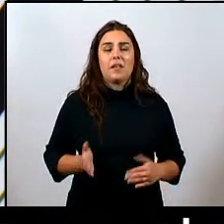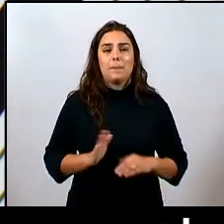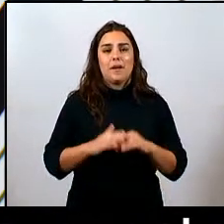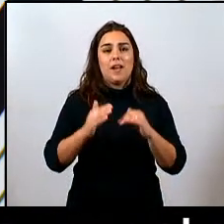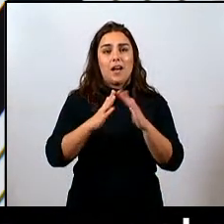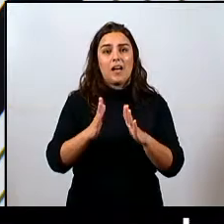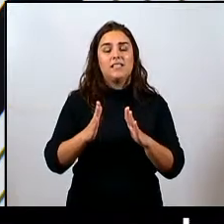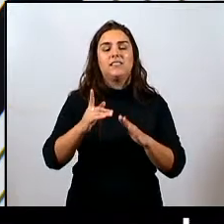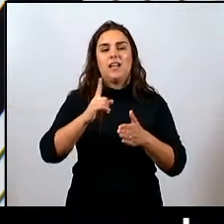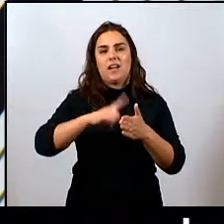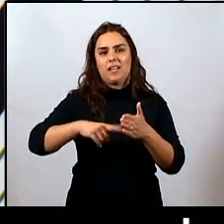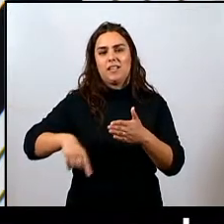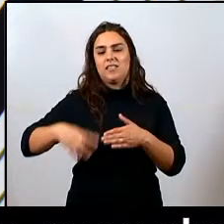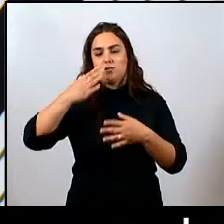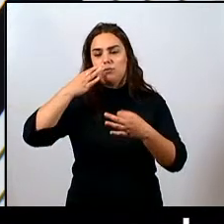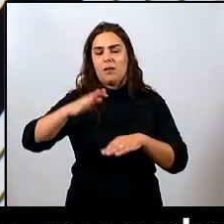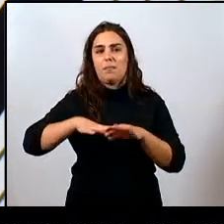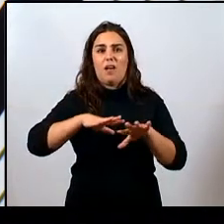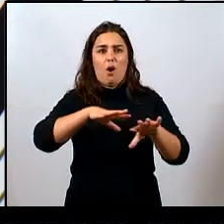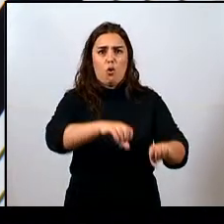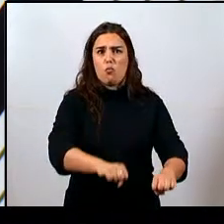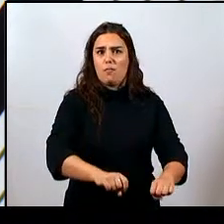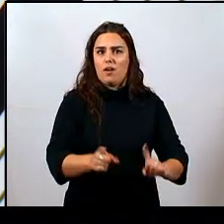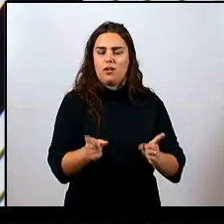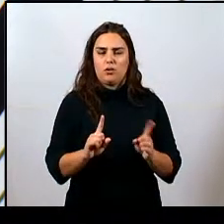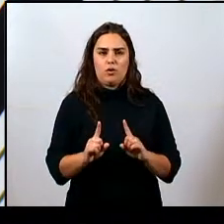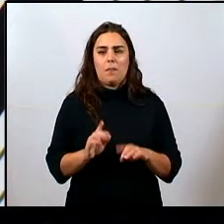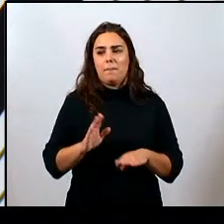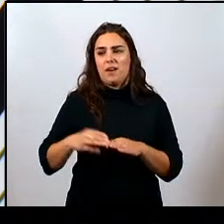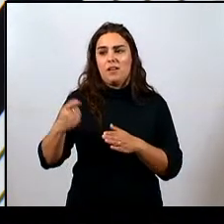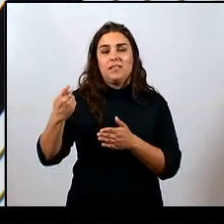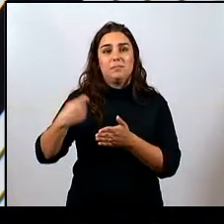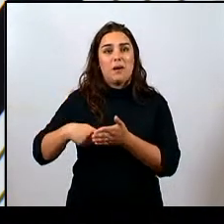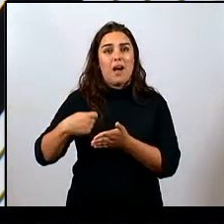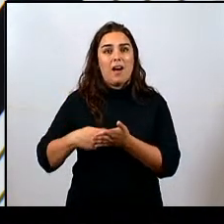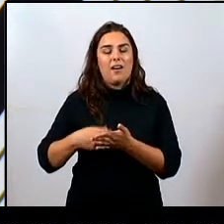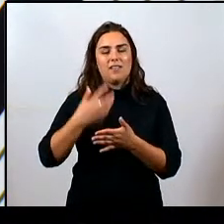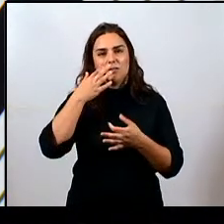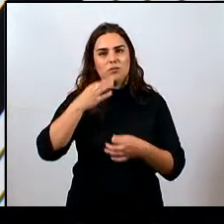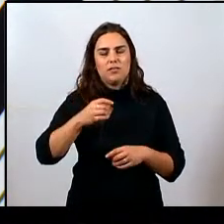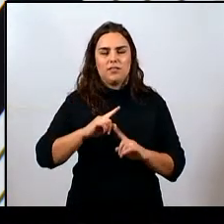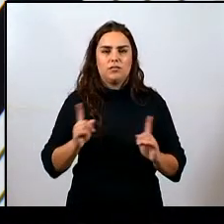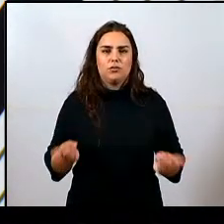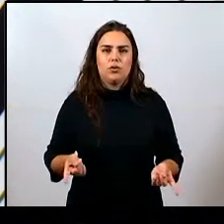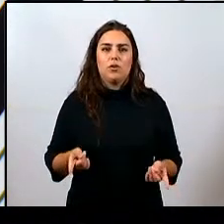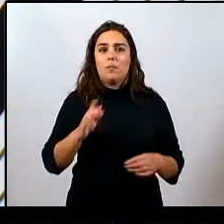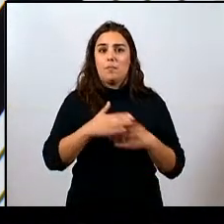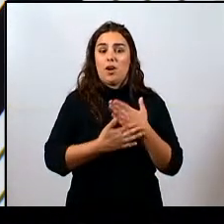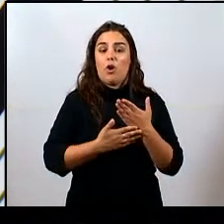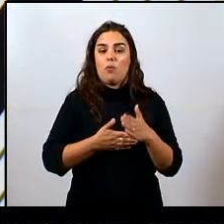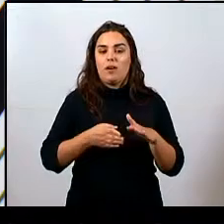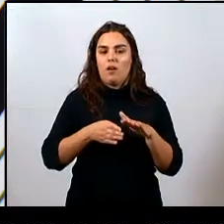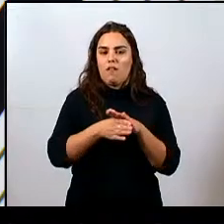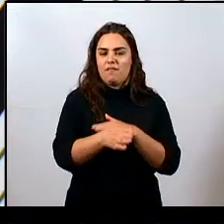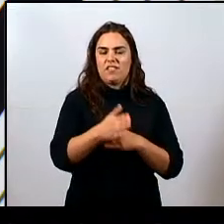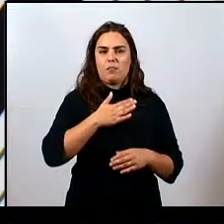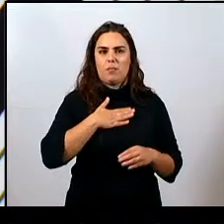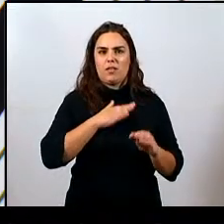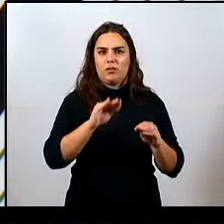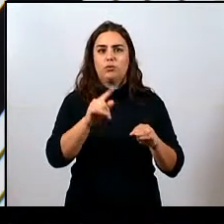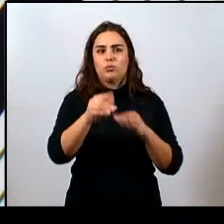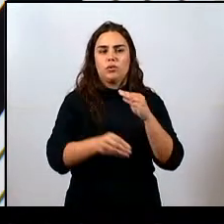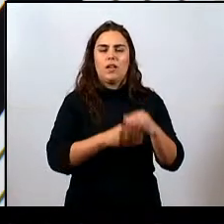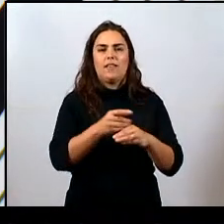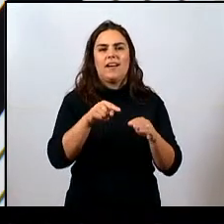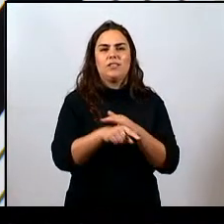en alquiler, seguridad para que nadie las ocupe, seguridad para que un inquilino deje de pagarte, seguridad para que el Gobierno no meta la mano en tu propiedad y te diga cómo la has